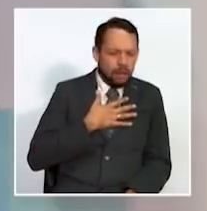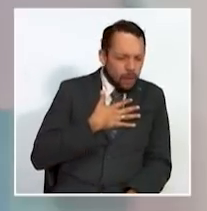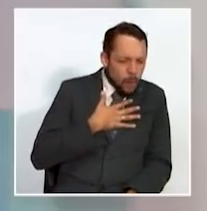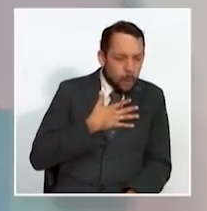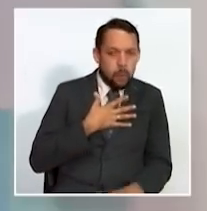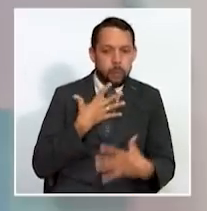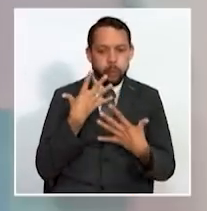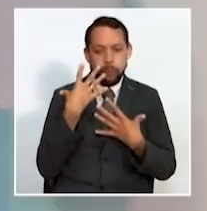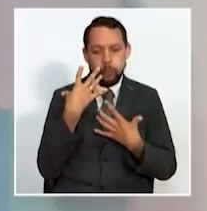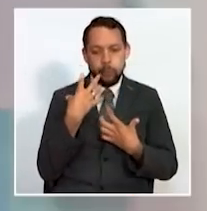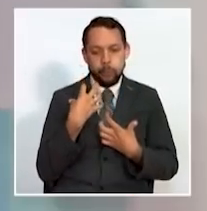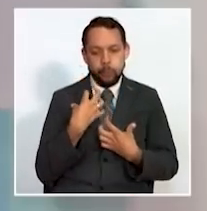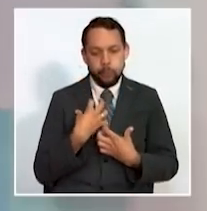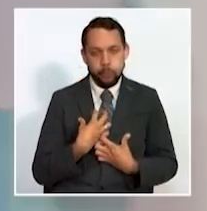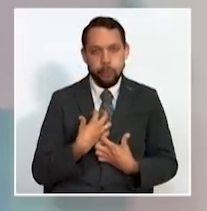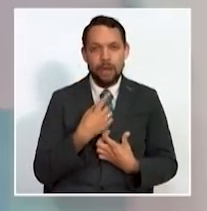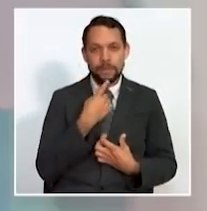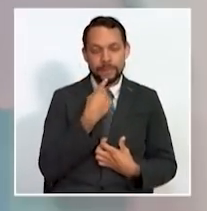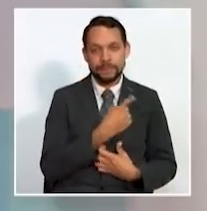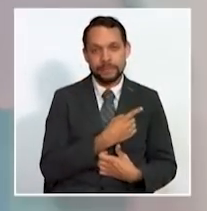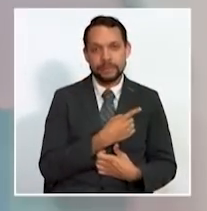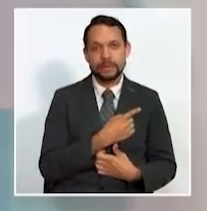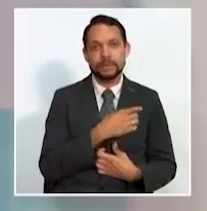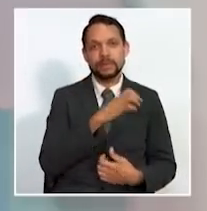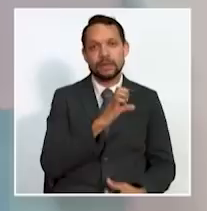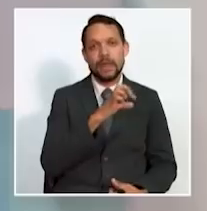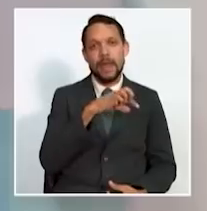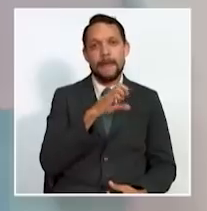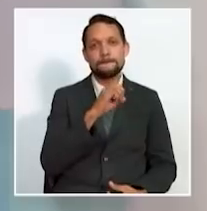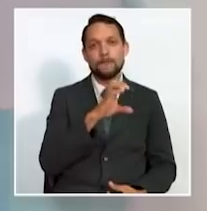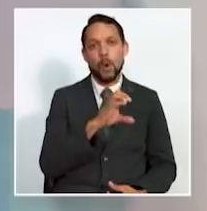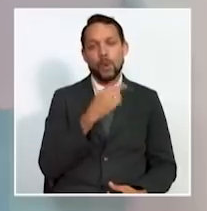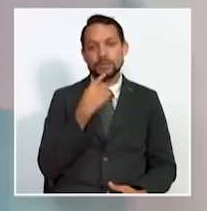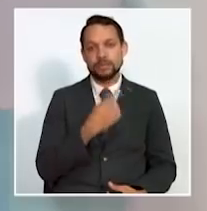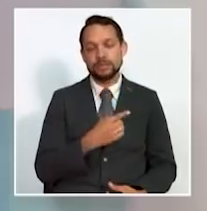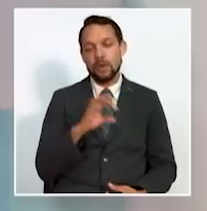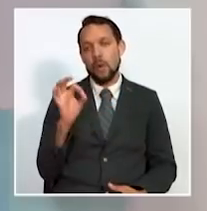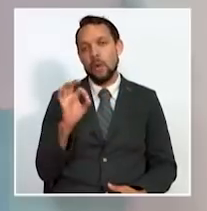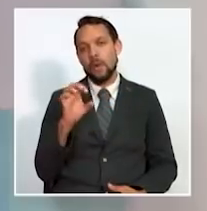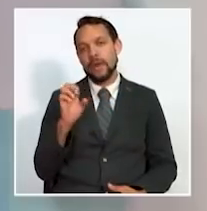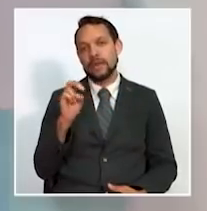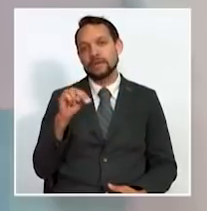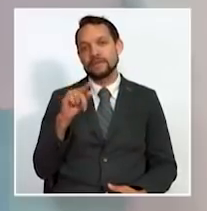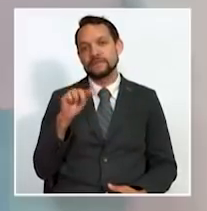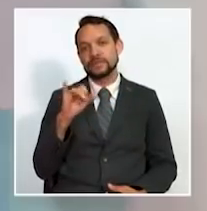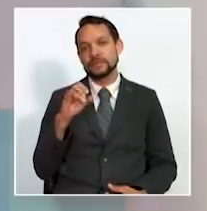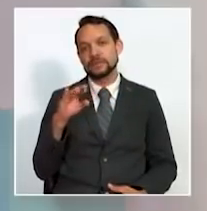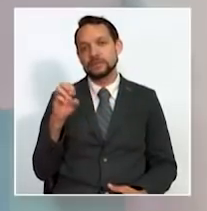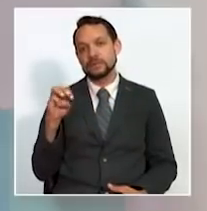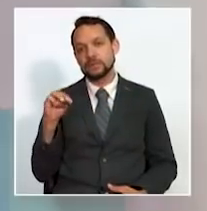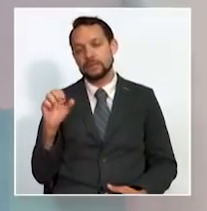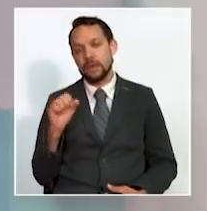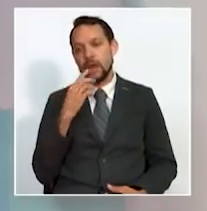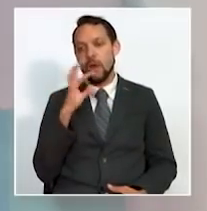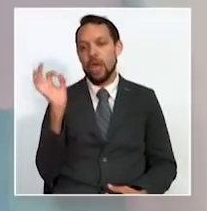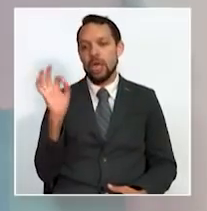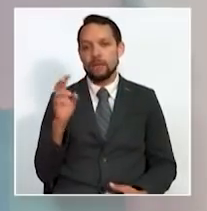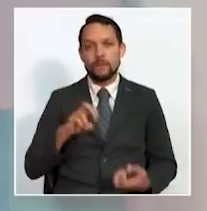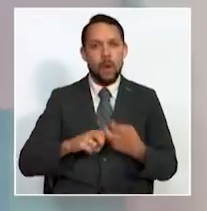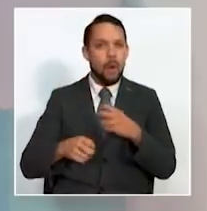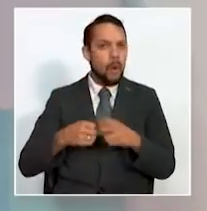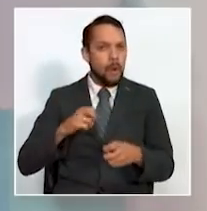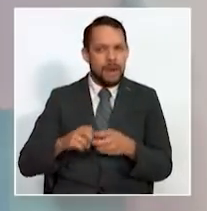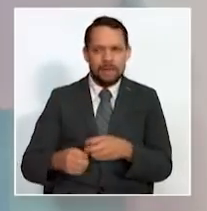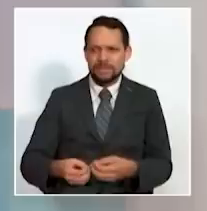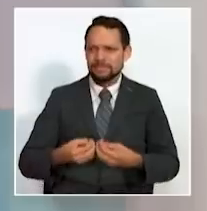a Jovita Liliana Salcedo Pérez, EPOC. El otro dice enfisema, y el otro dice hiperactividades bronquiales y tantas